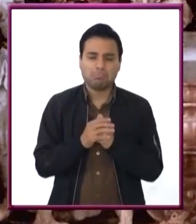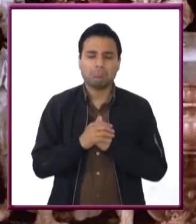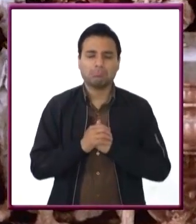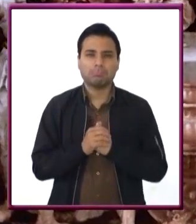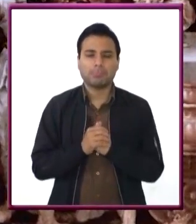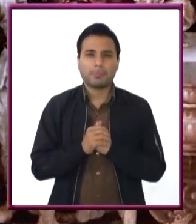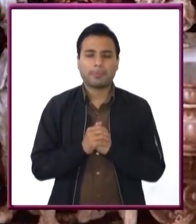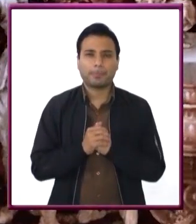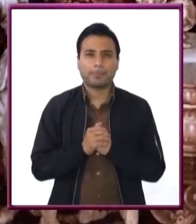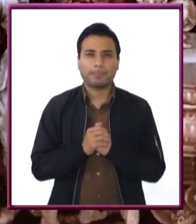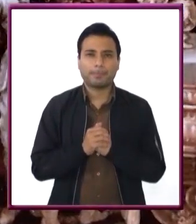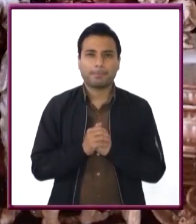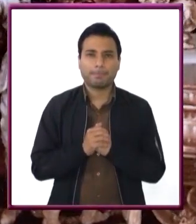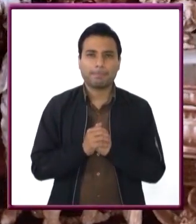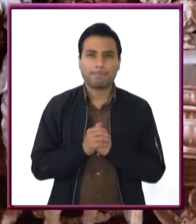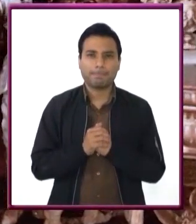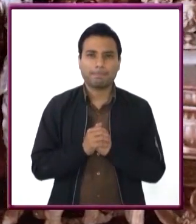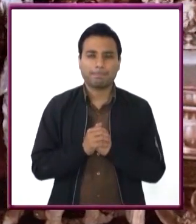estuvo,